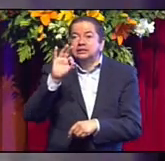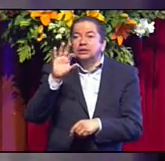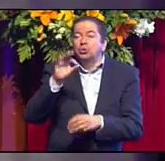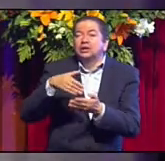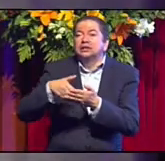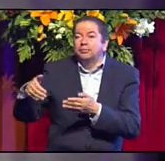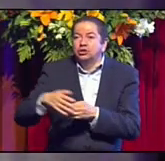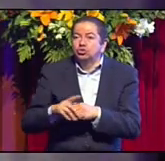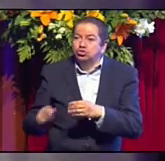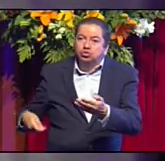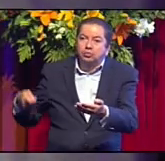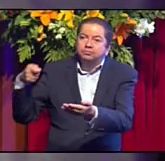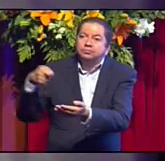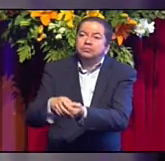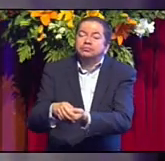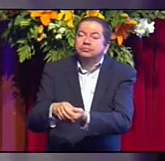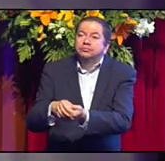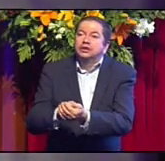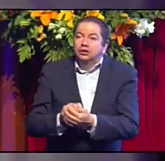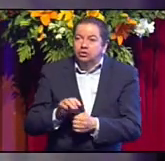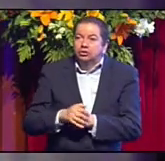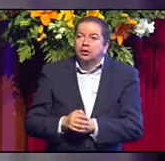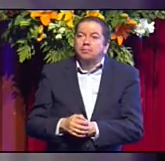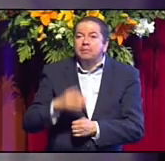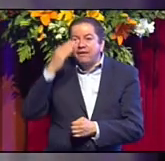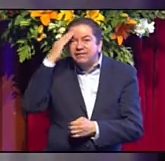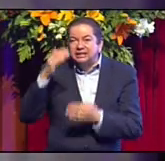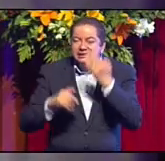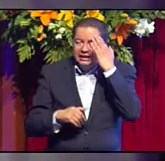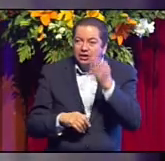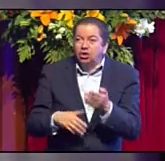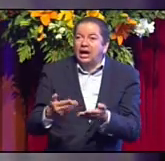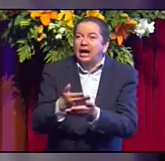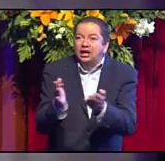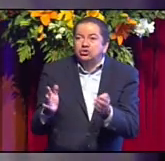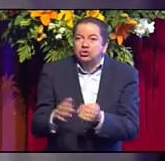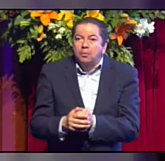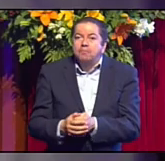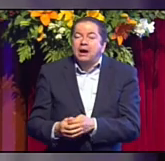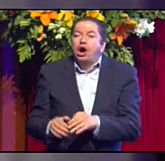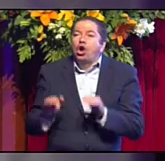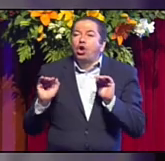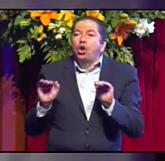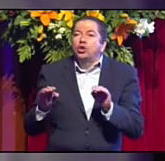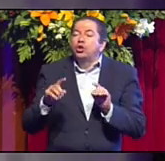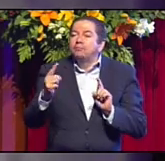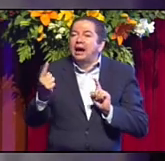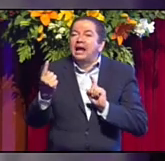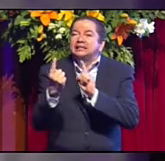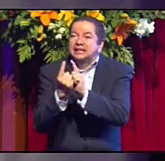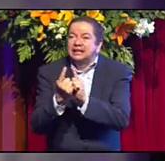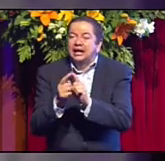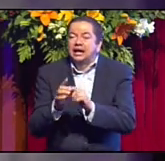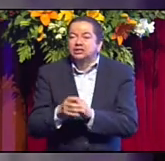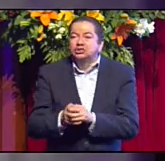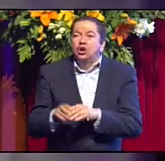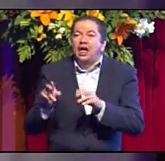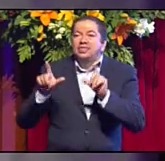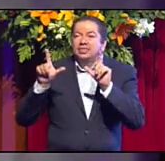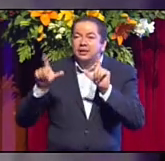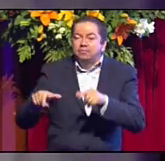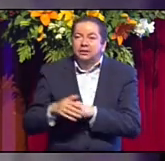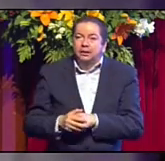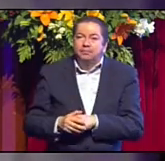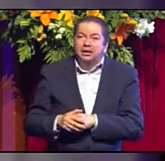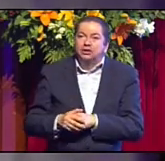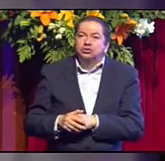de pesos lo invertimos en nuestros vecinos, en que nuestros vecinos tengan más comodidad para acercarse al departamento de la dirección de obra. A buena